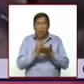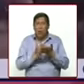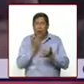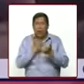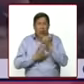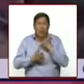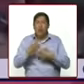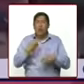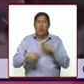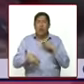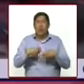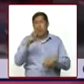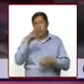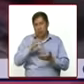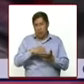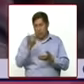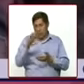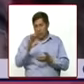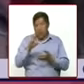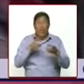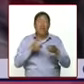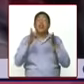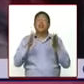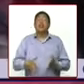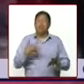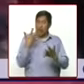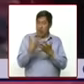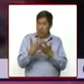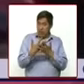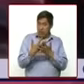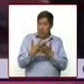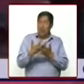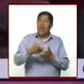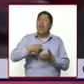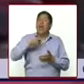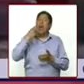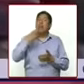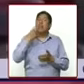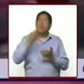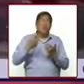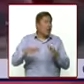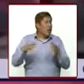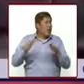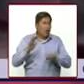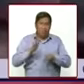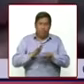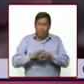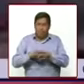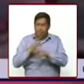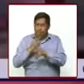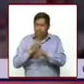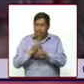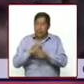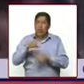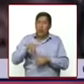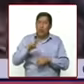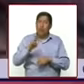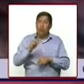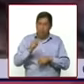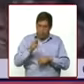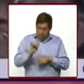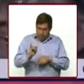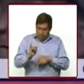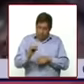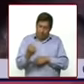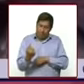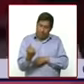crisis del 2019. El director del régimen penitenciario también ha señalado que ya tomaron las previsiones para que Pumari esté en un lugar